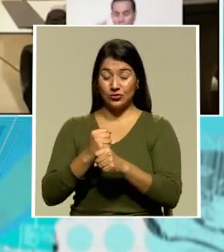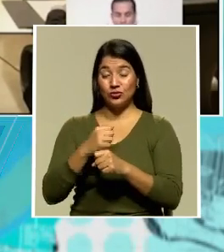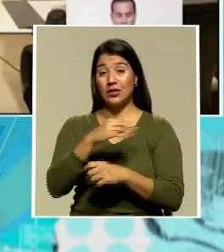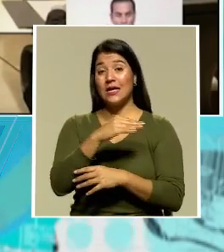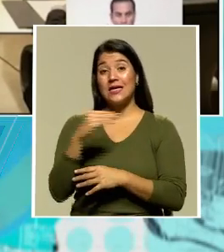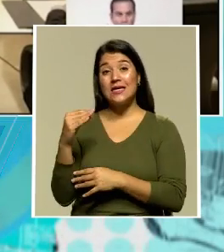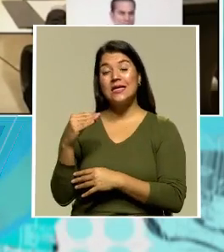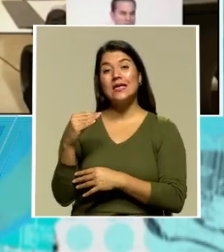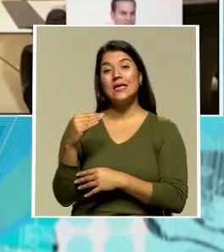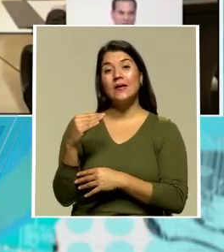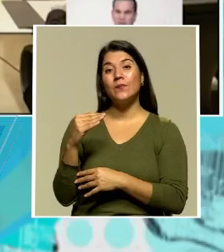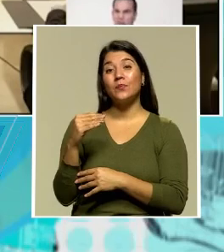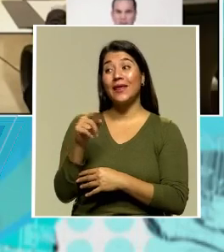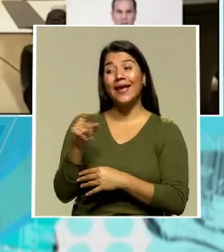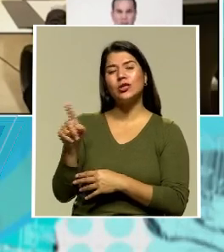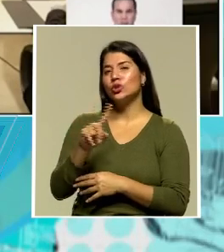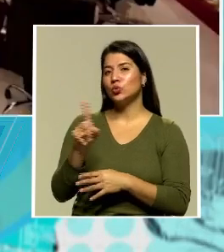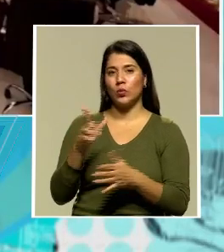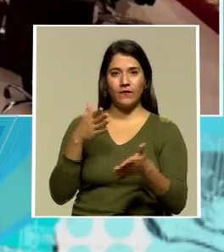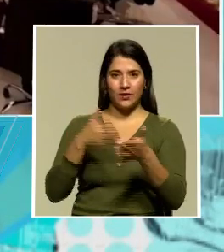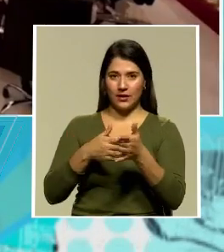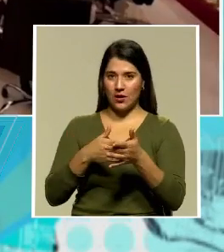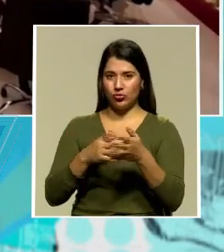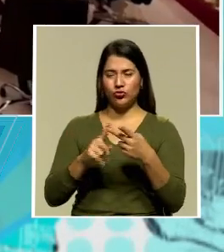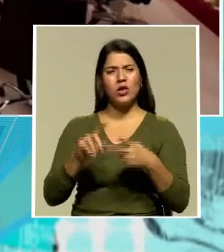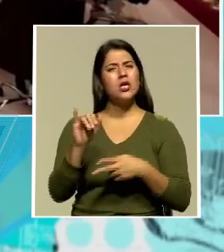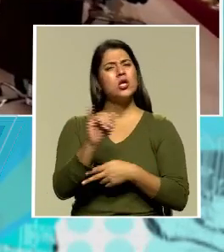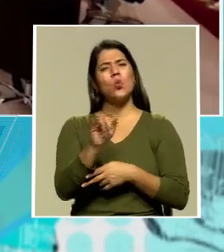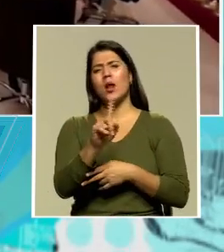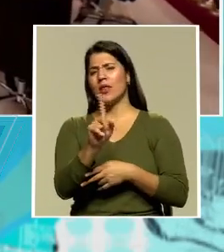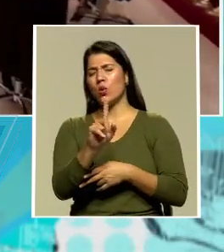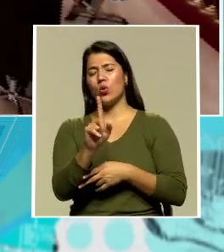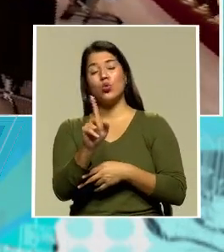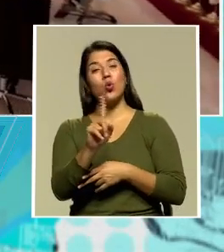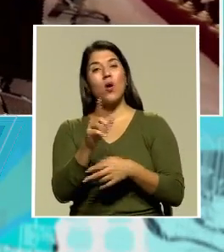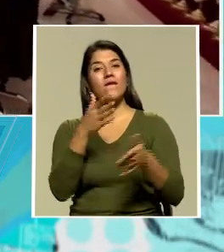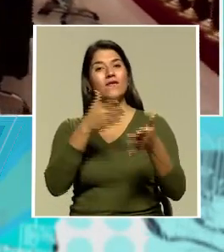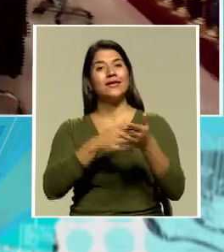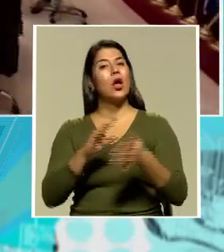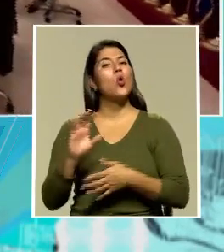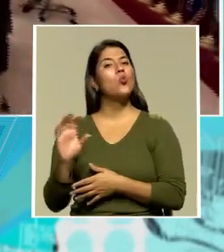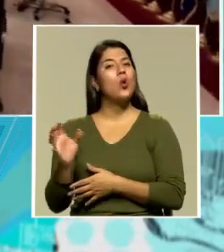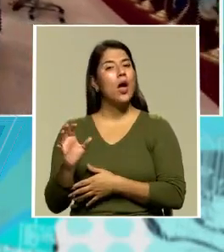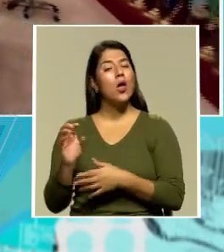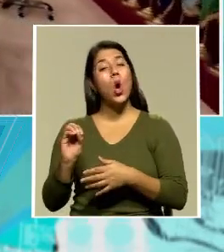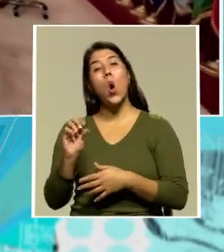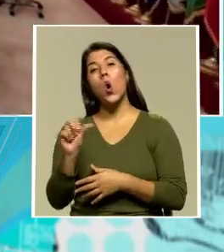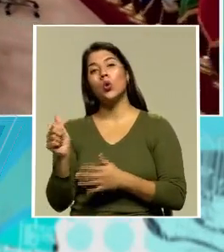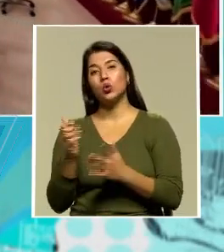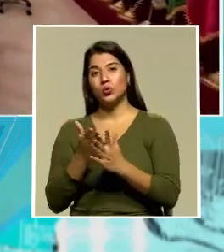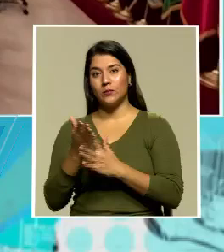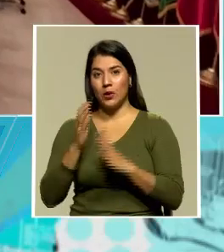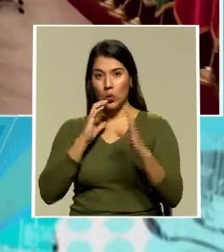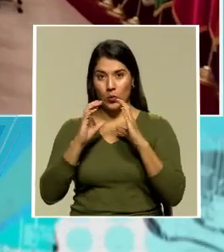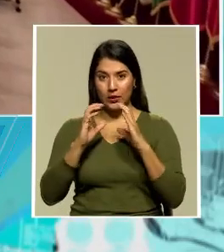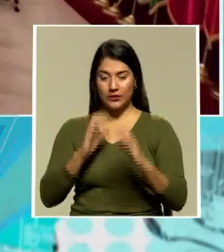Este tipo de medios no se ven afectados, así como tampoco las radios u otro tipo de medios de comunicación.